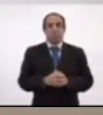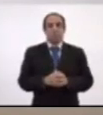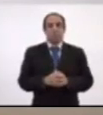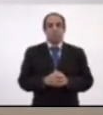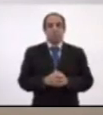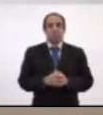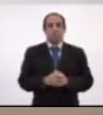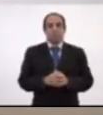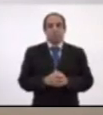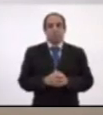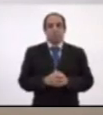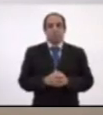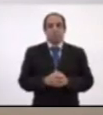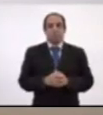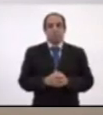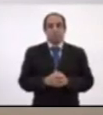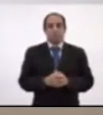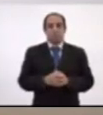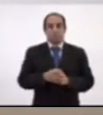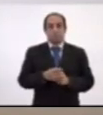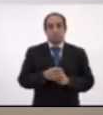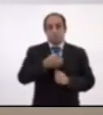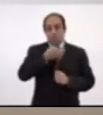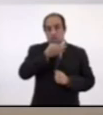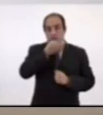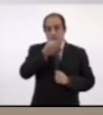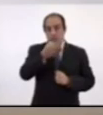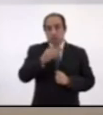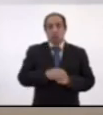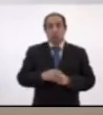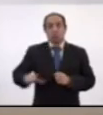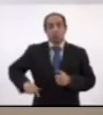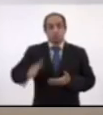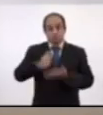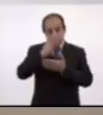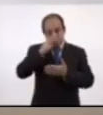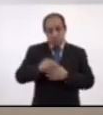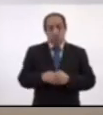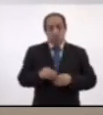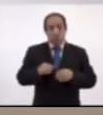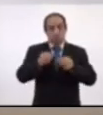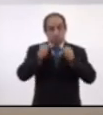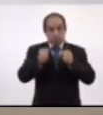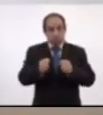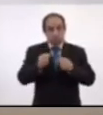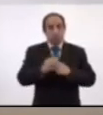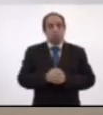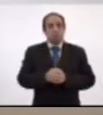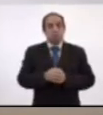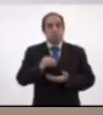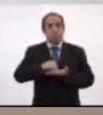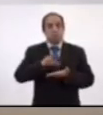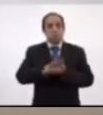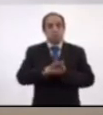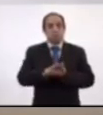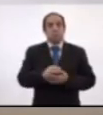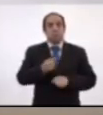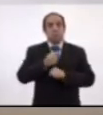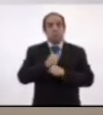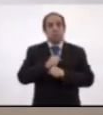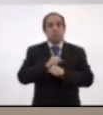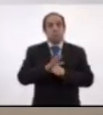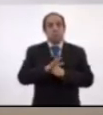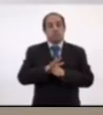te escribimos del Gobierno de la Ciudad de México para confirmar tu cita de vacunación contra COVID-19, módulo Escuela